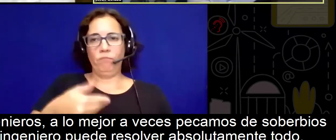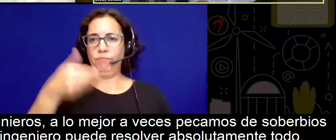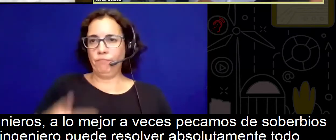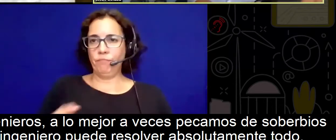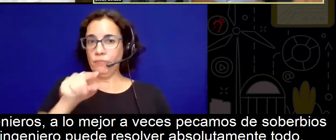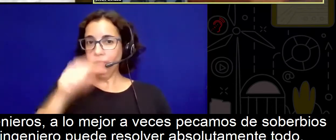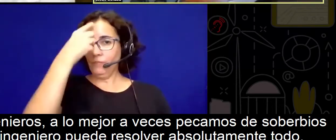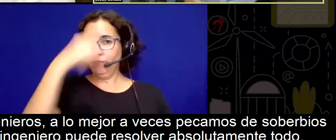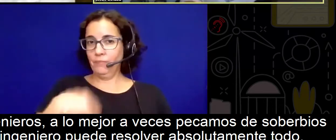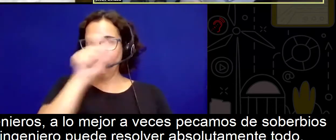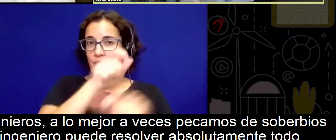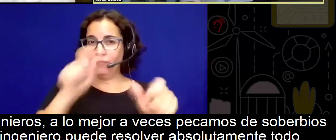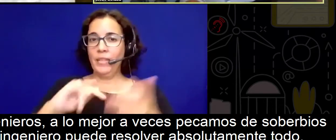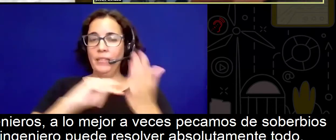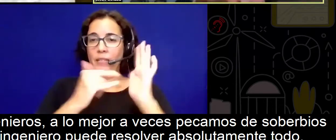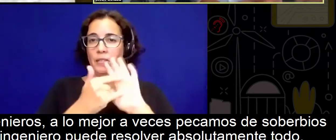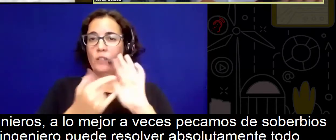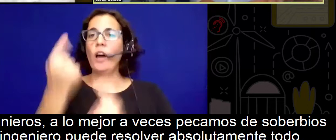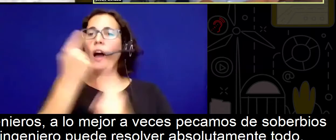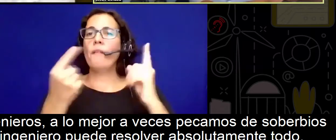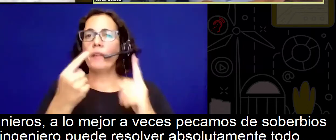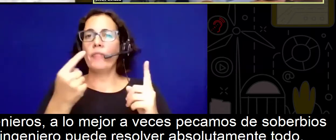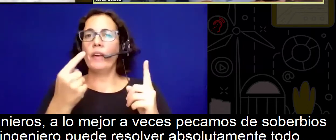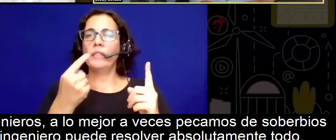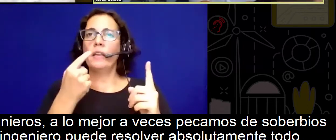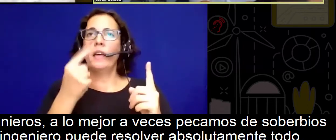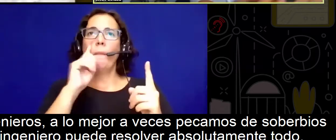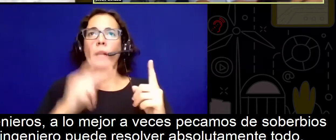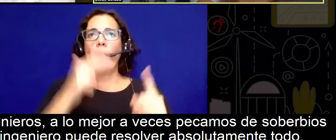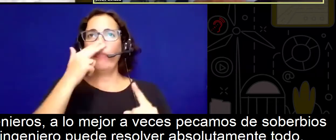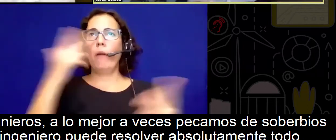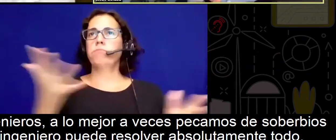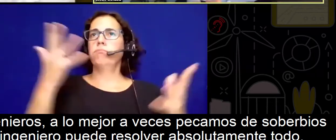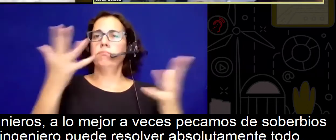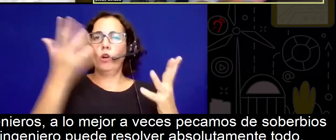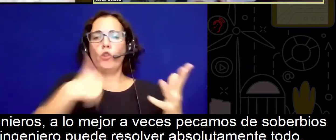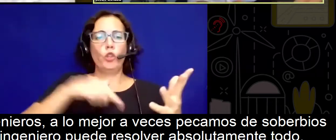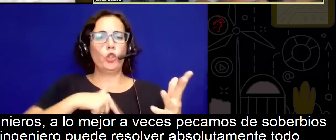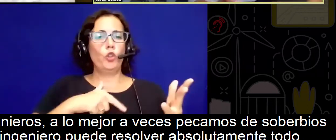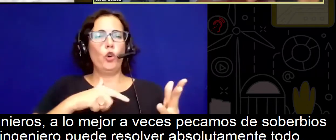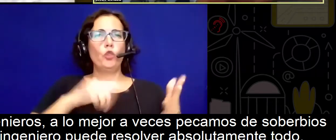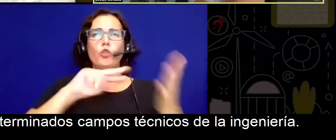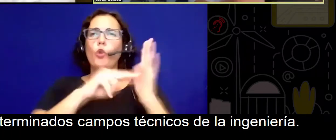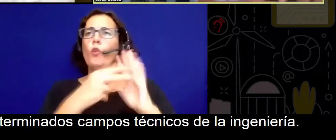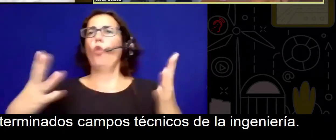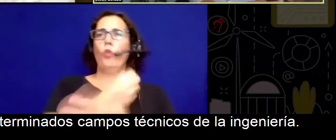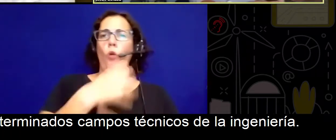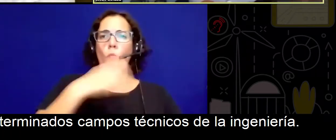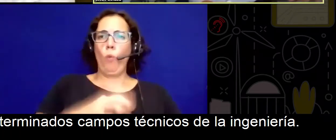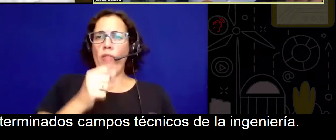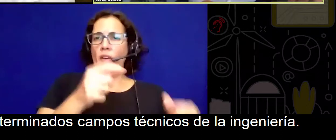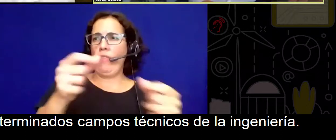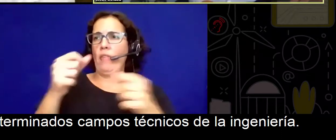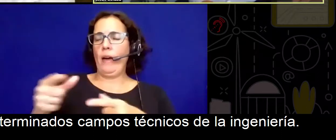los ingenieros a lo mejor a veces pecamos de soberbios y creemos que un ingeniero puede resolver absolutamente todo, ¿no? Y en concreto determinados